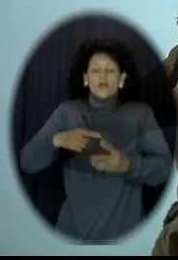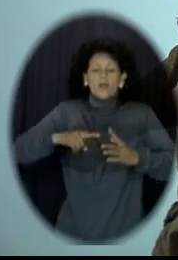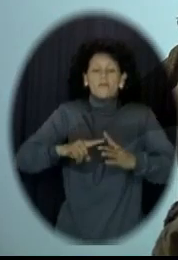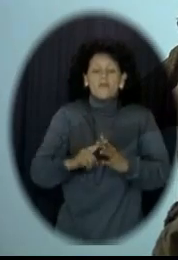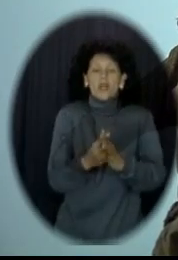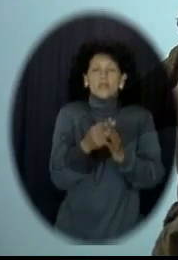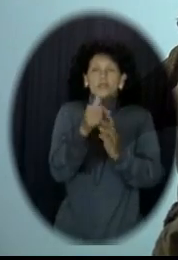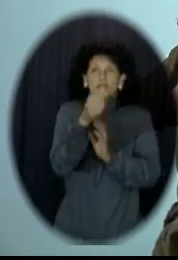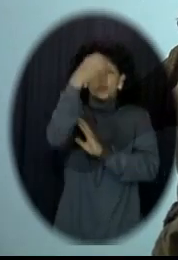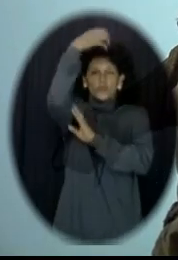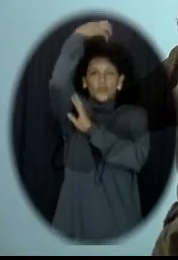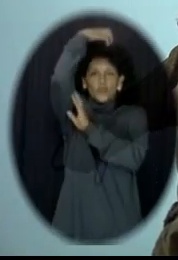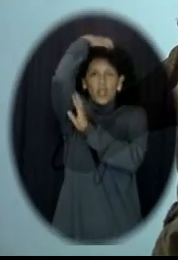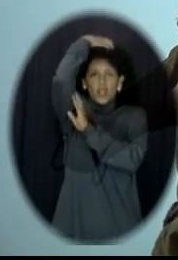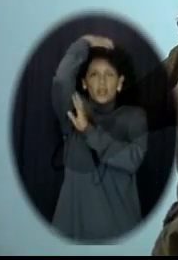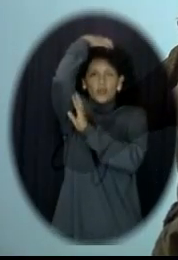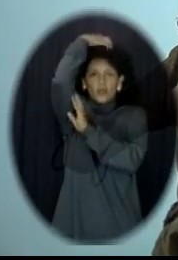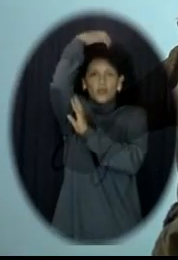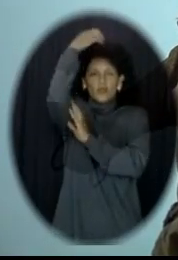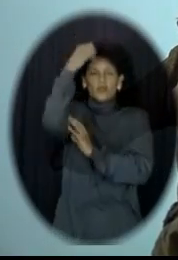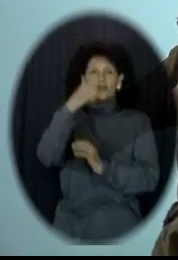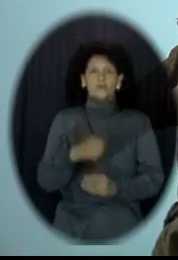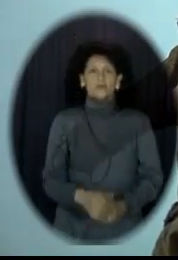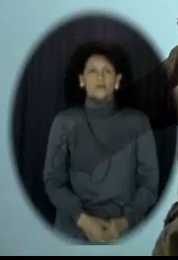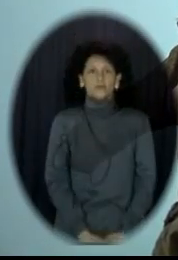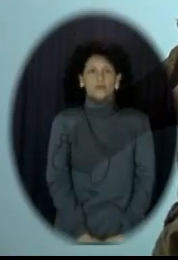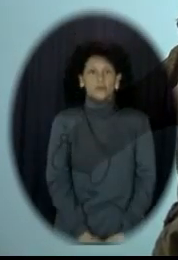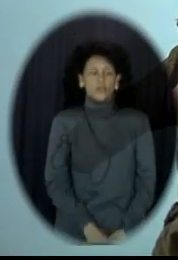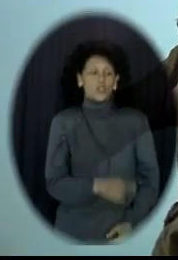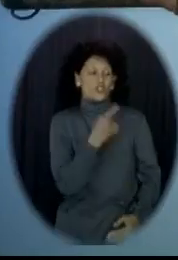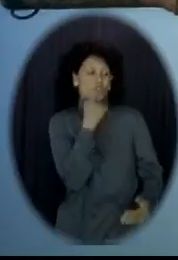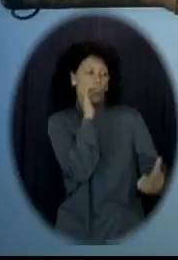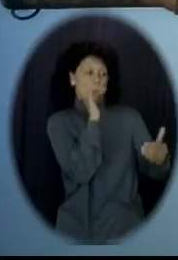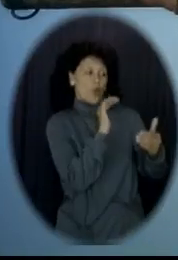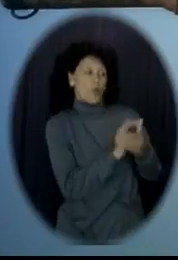Acuérdate de mí cuando comiences a reinar.